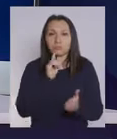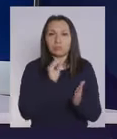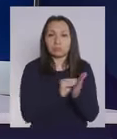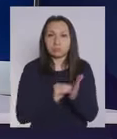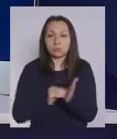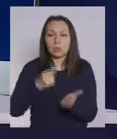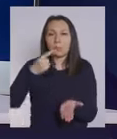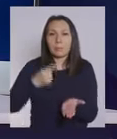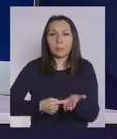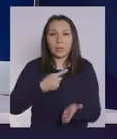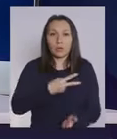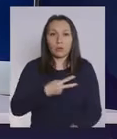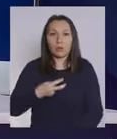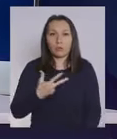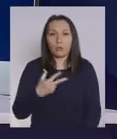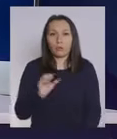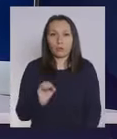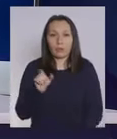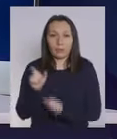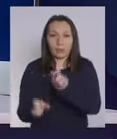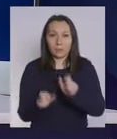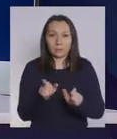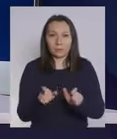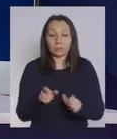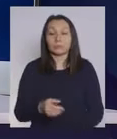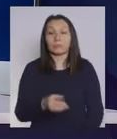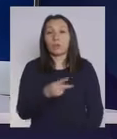registradas 1.280 personas,